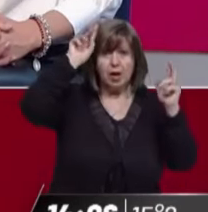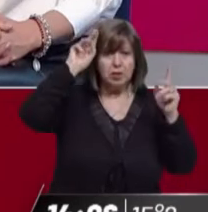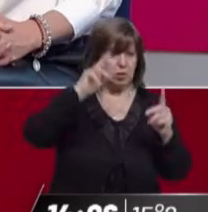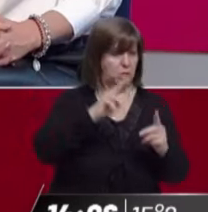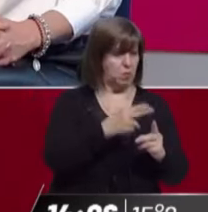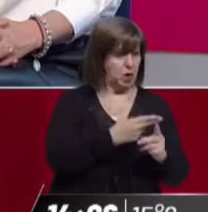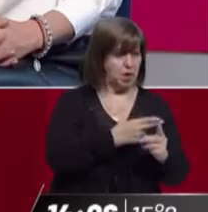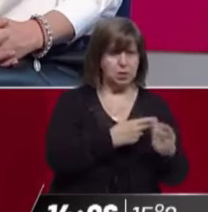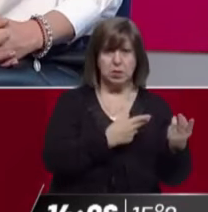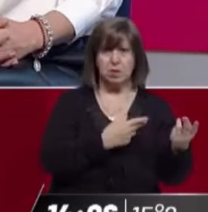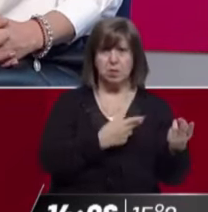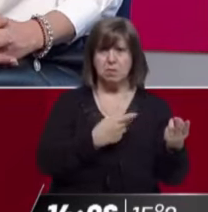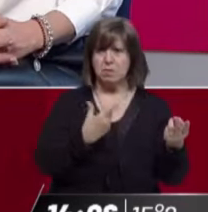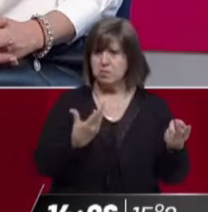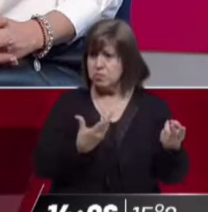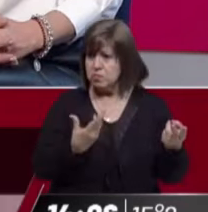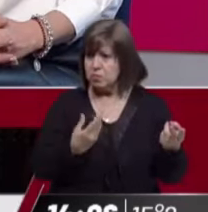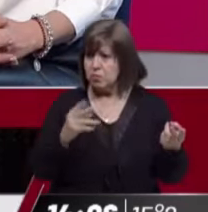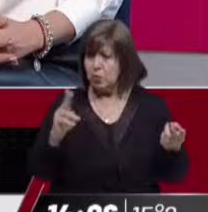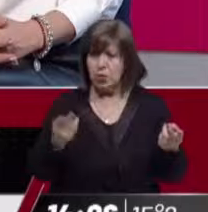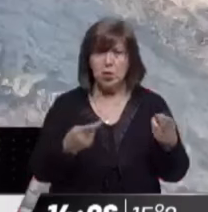la zona, y obviamente acá